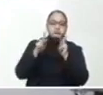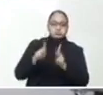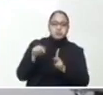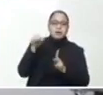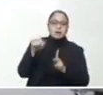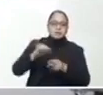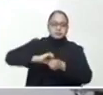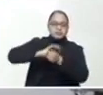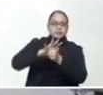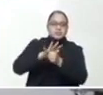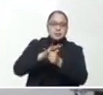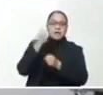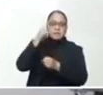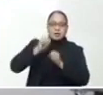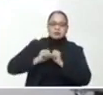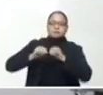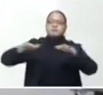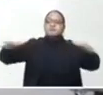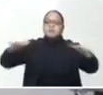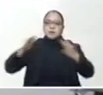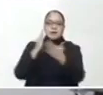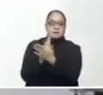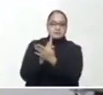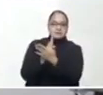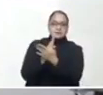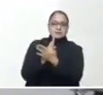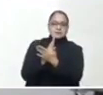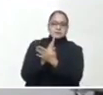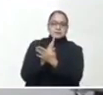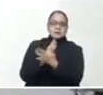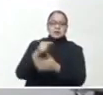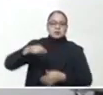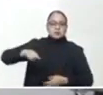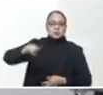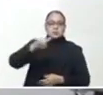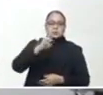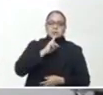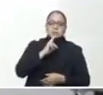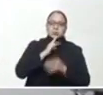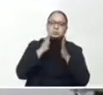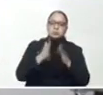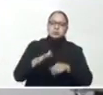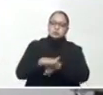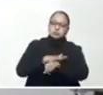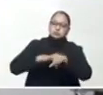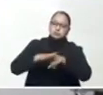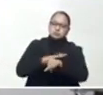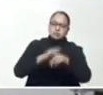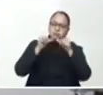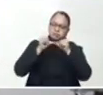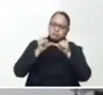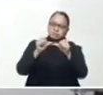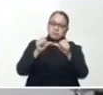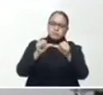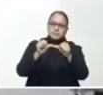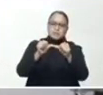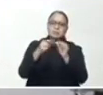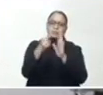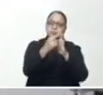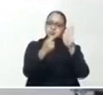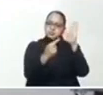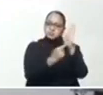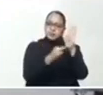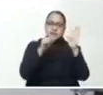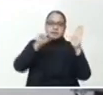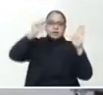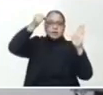contención para evitar la propagación del virus. Exhortamos a la población a continuar con las instrucciones generadas